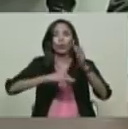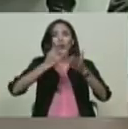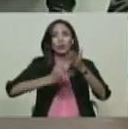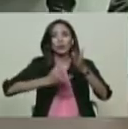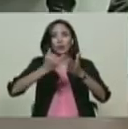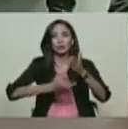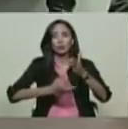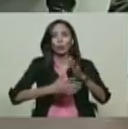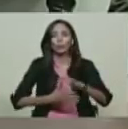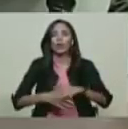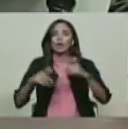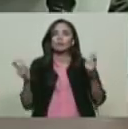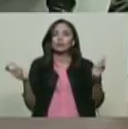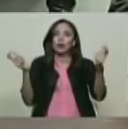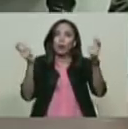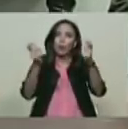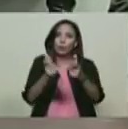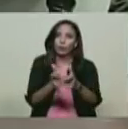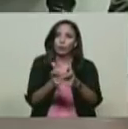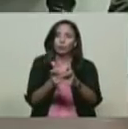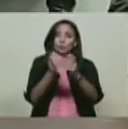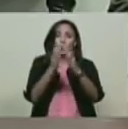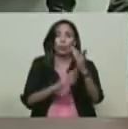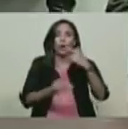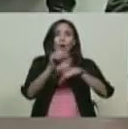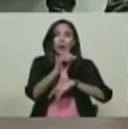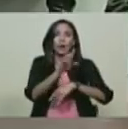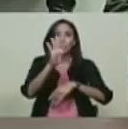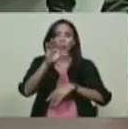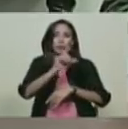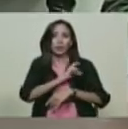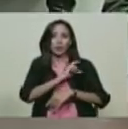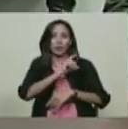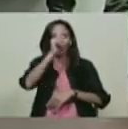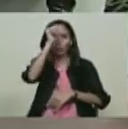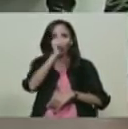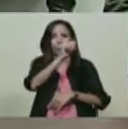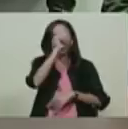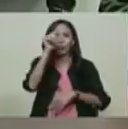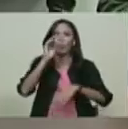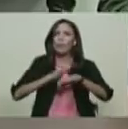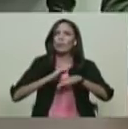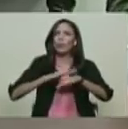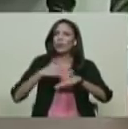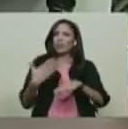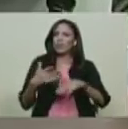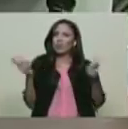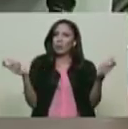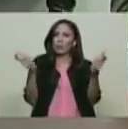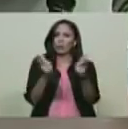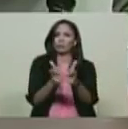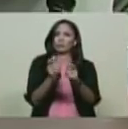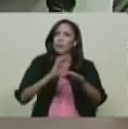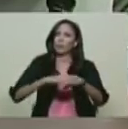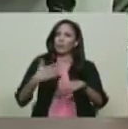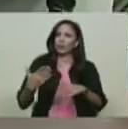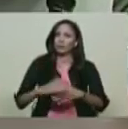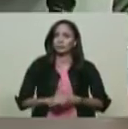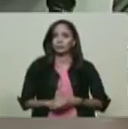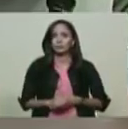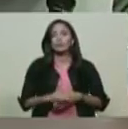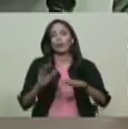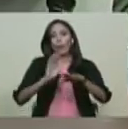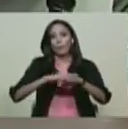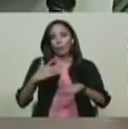a un encuentro nacional, 14 de enero. ¿Por qué el 14 de enero? Porque el 14 de enero vamos